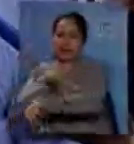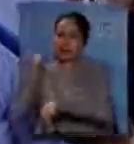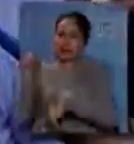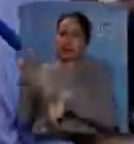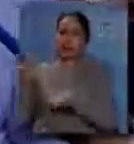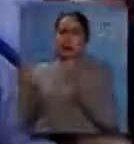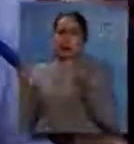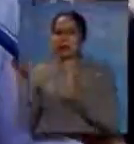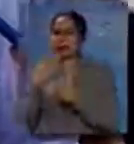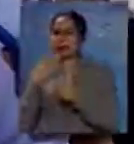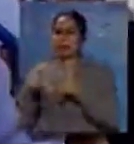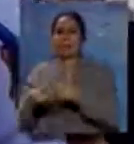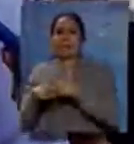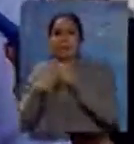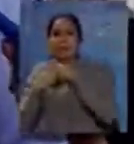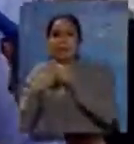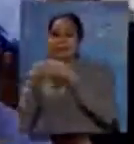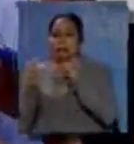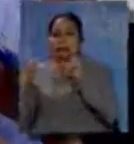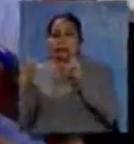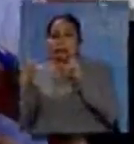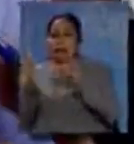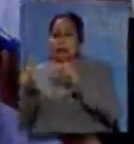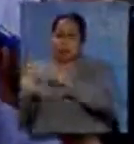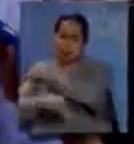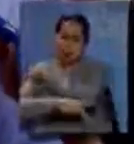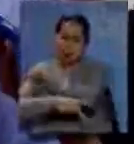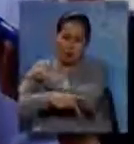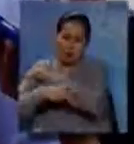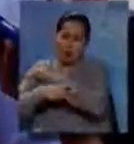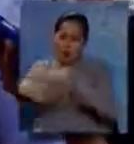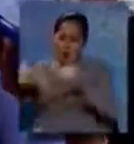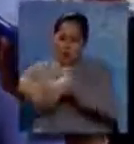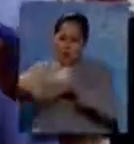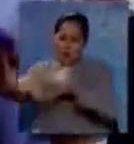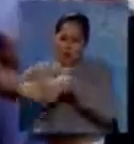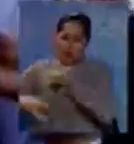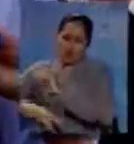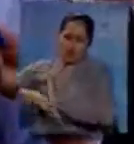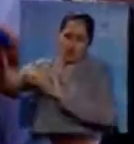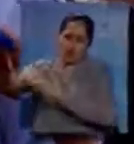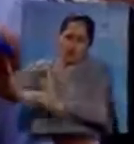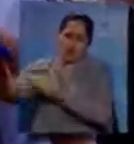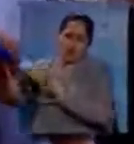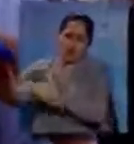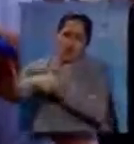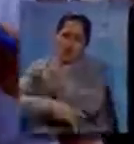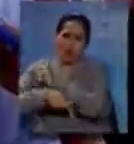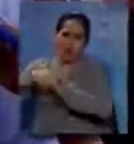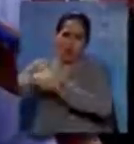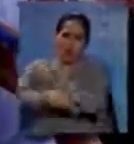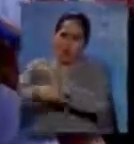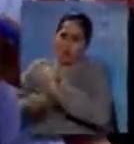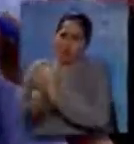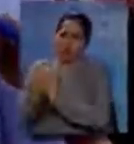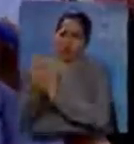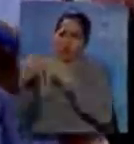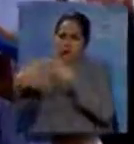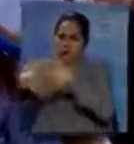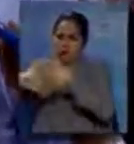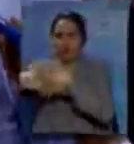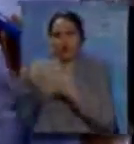donde nació la actividad hidrocarburífera y no se había invertido absolutamente nada, producto de esa producción